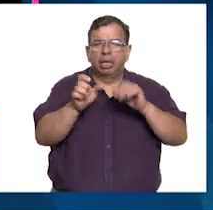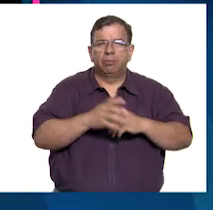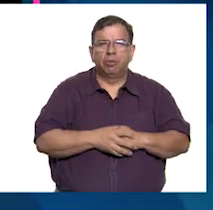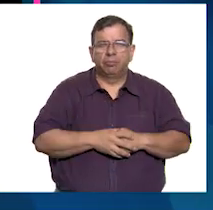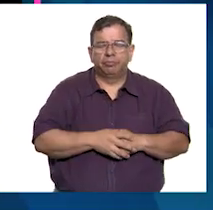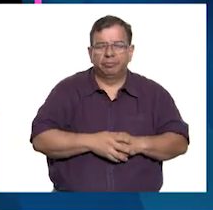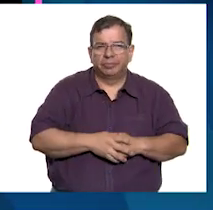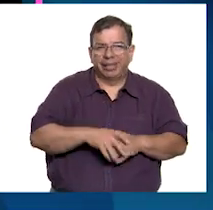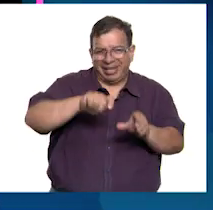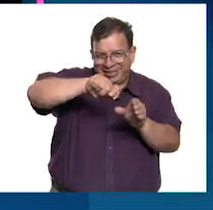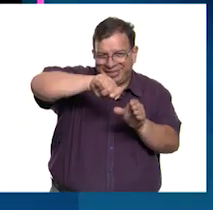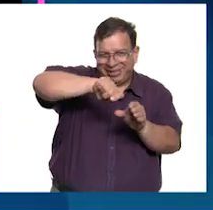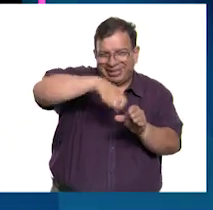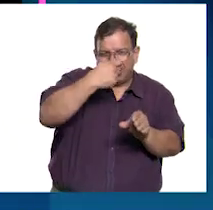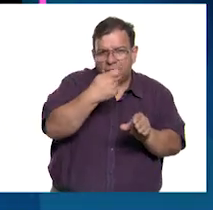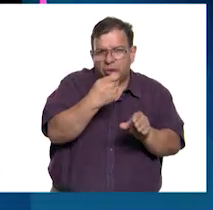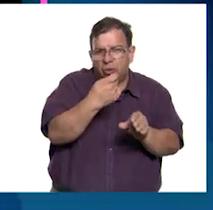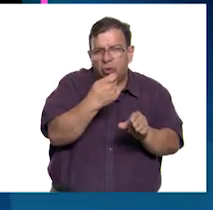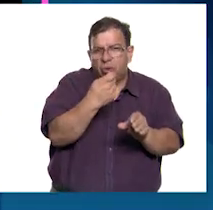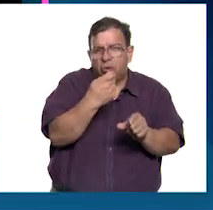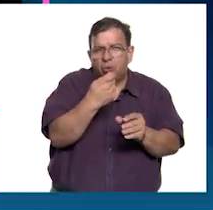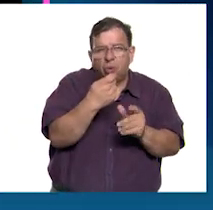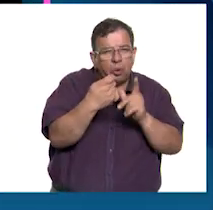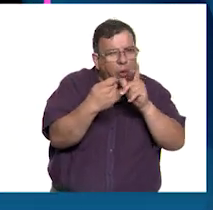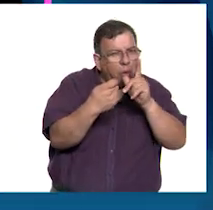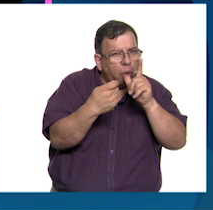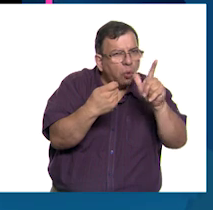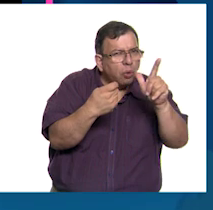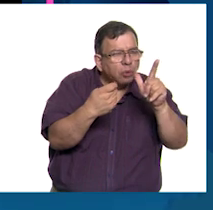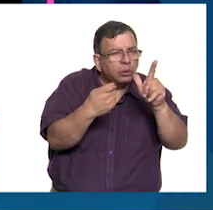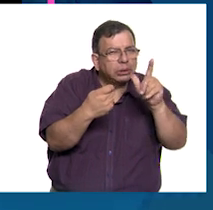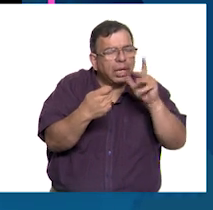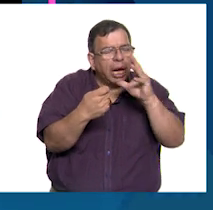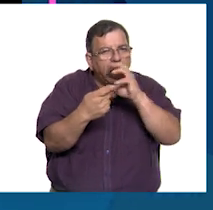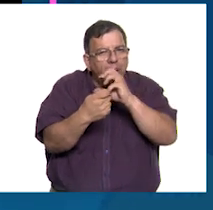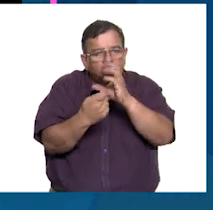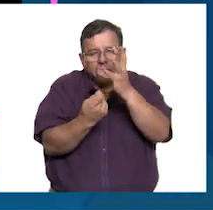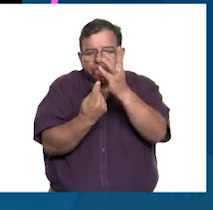el cerillo. Este genera luz y calor cuando se quema.